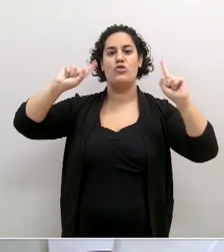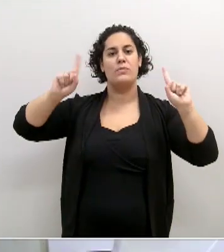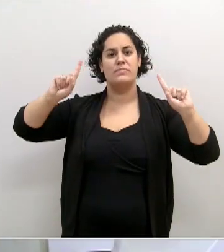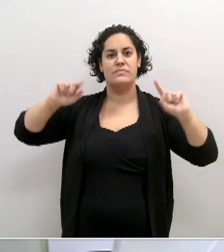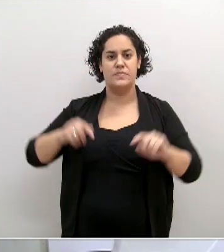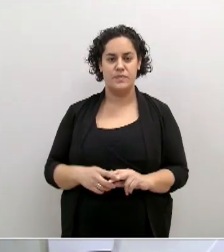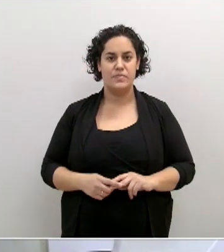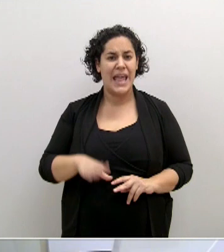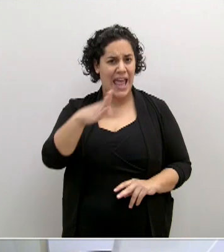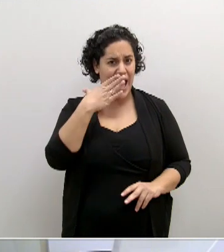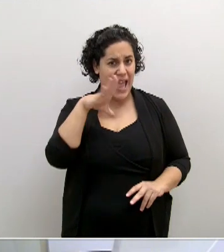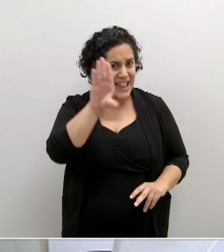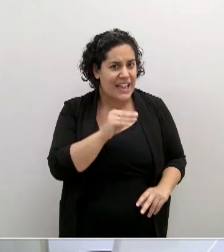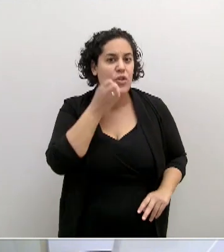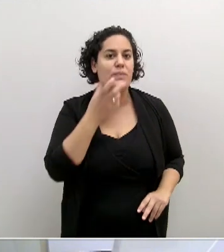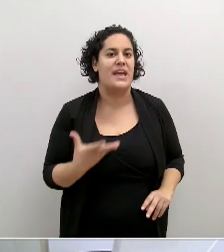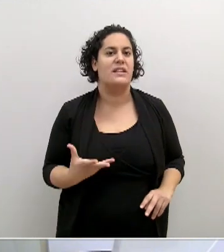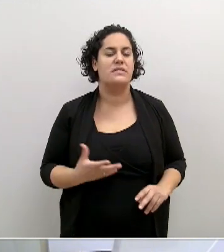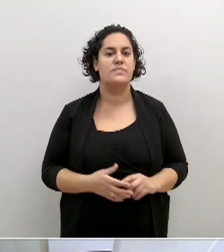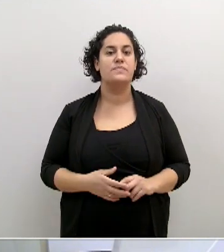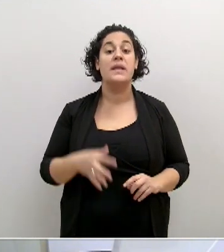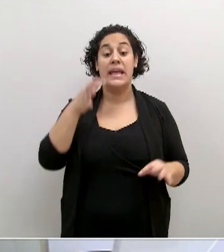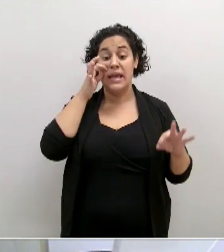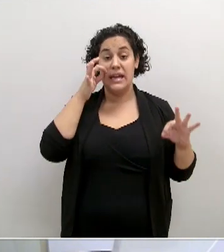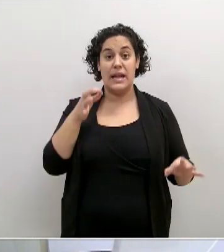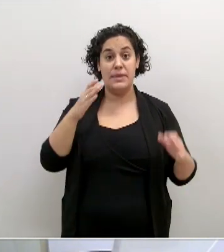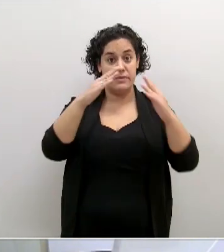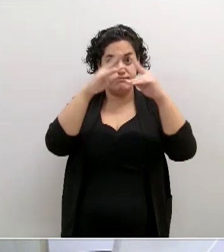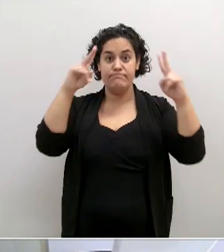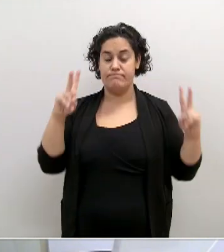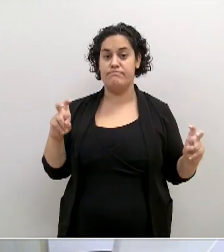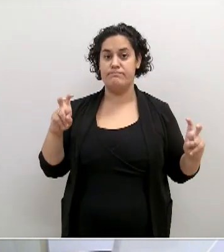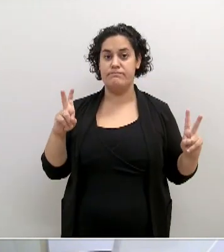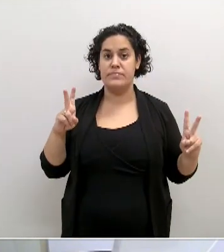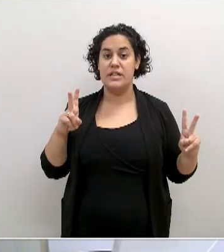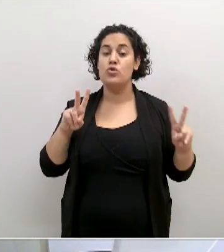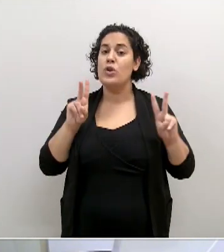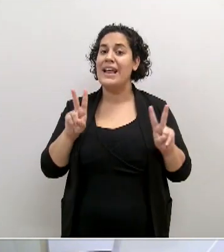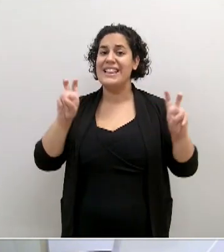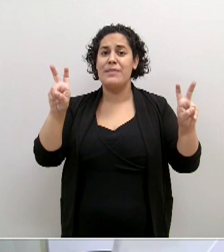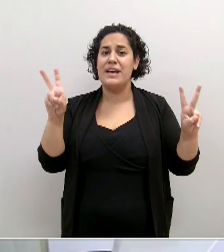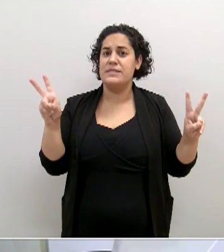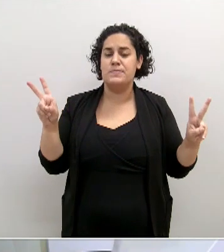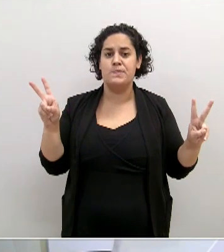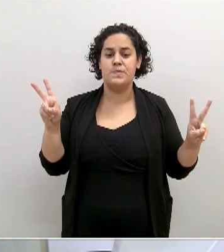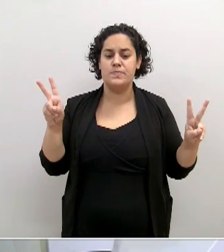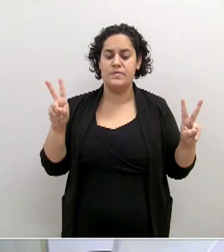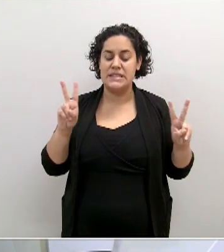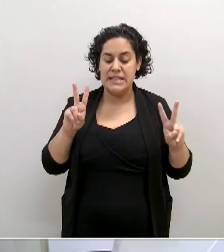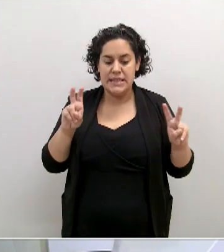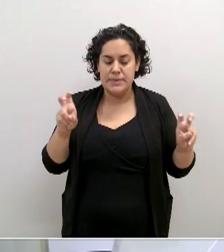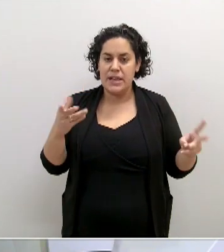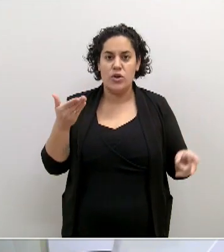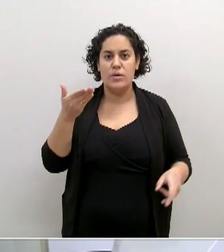Realmente el confinamiento domiciliario es una cuestión que lo importante